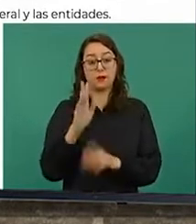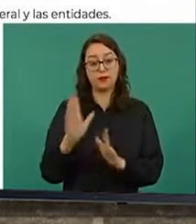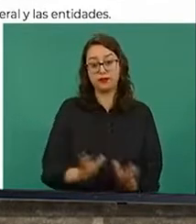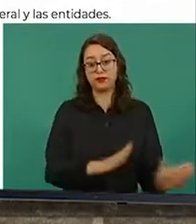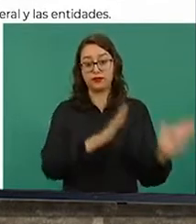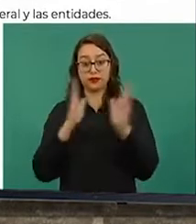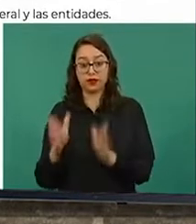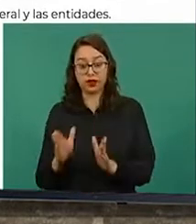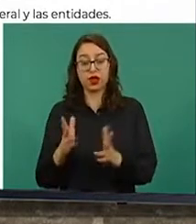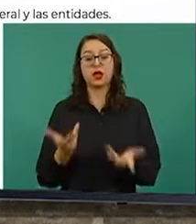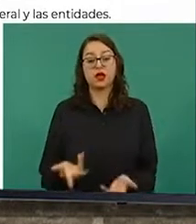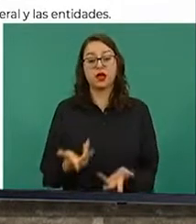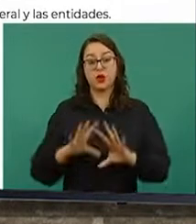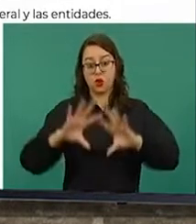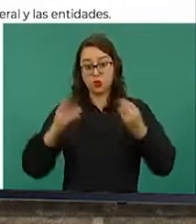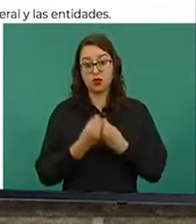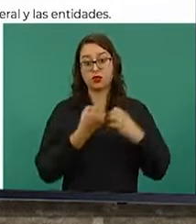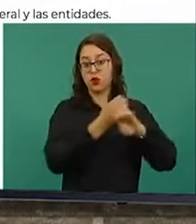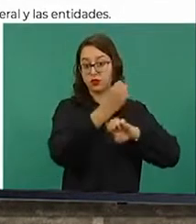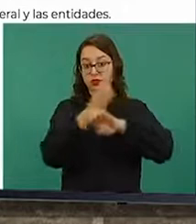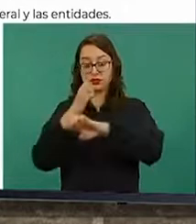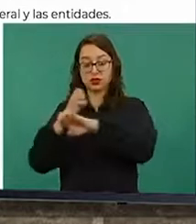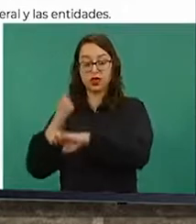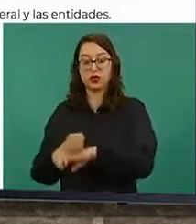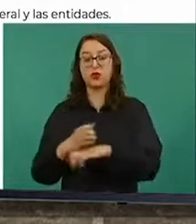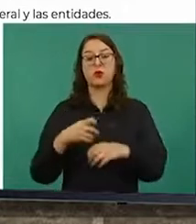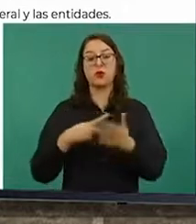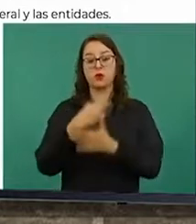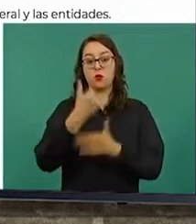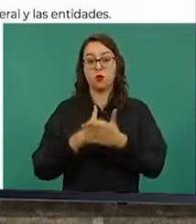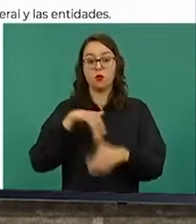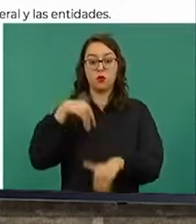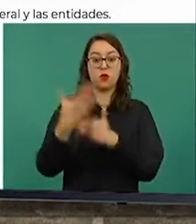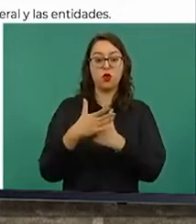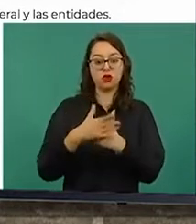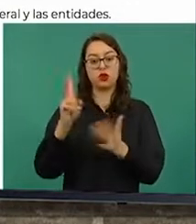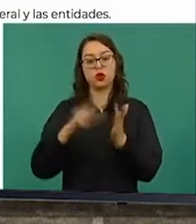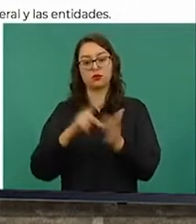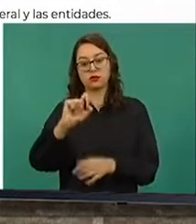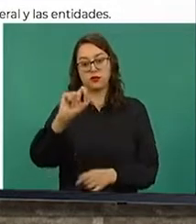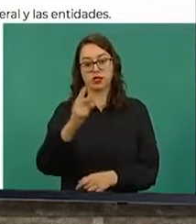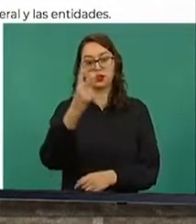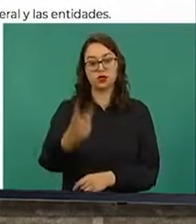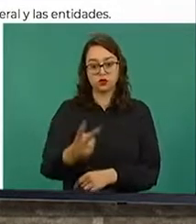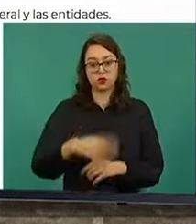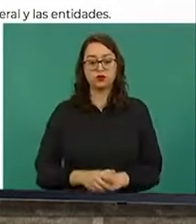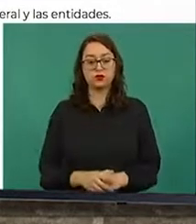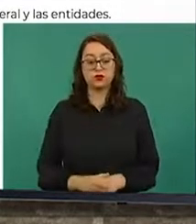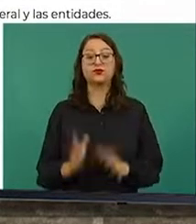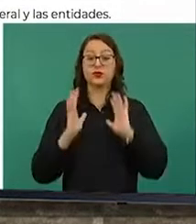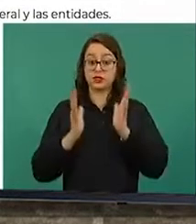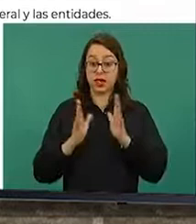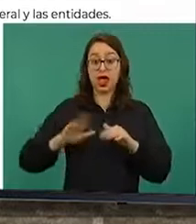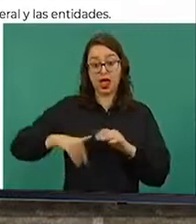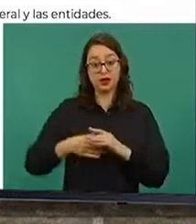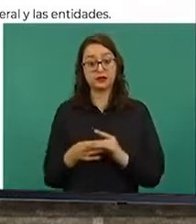de prensa matutina del presidente Andrés Manuel López Obrador. Ante tal noticia, la gobernadora del estado, Evelyn Salgado, celebró la voluntad del